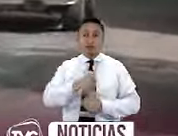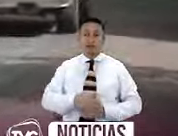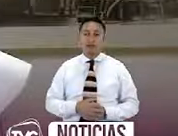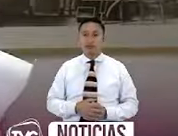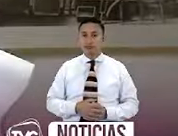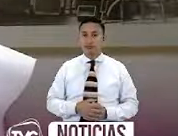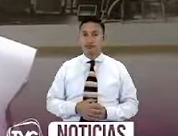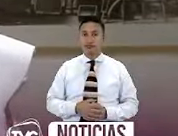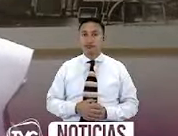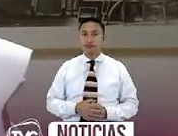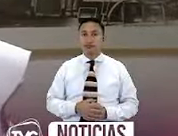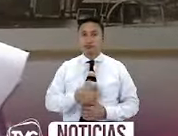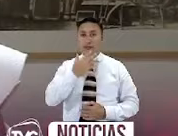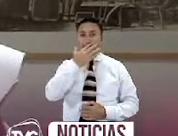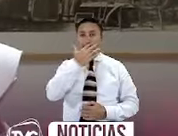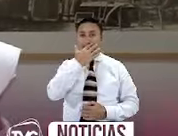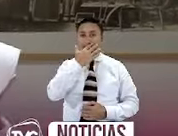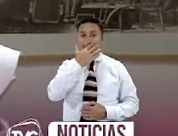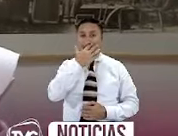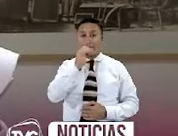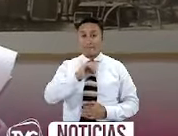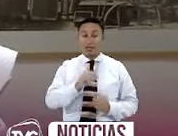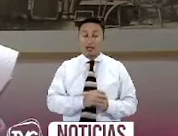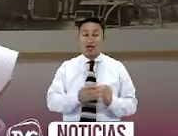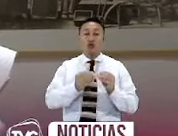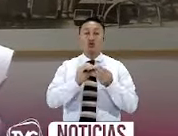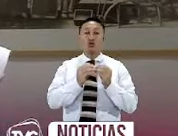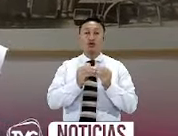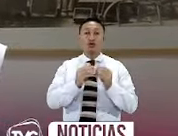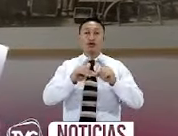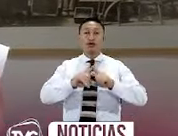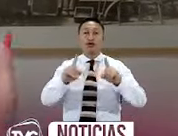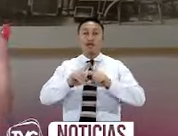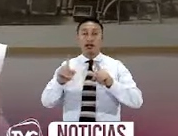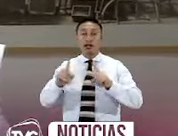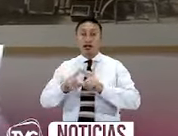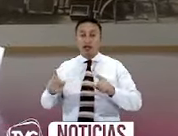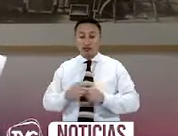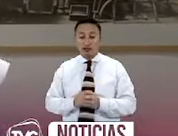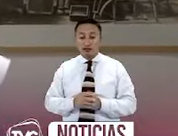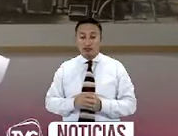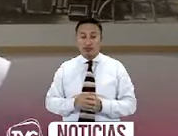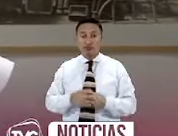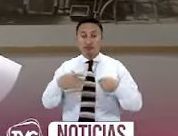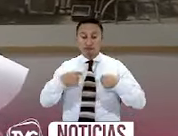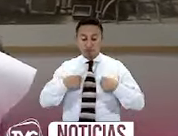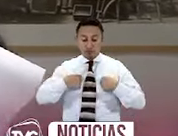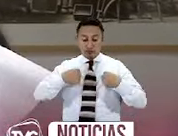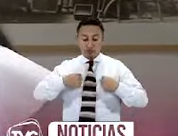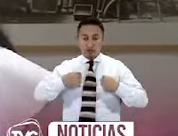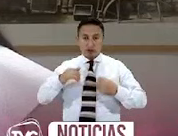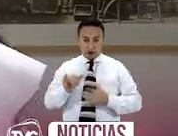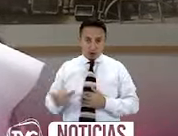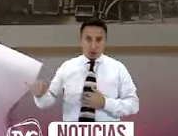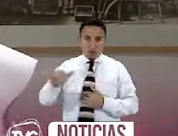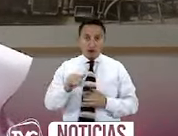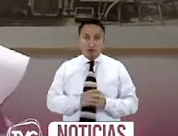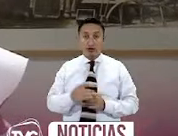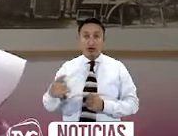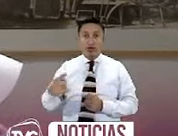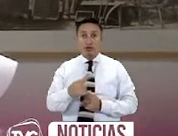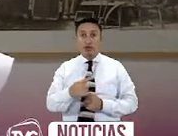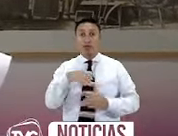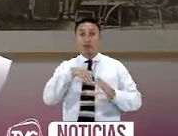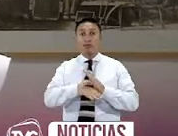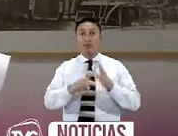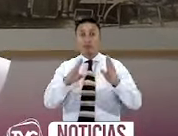se les ponga una nomenclatura diferente, que se les uniforme para que nosotros cuando entramos a nuestros domicilios